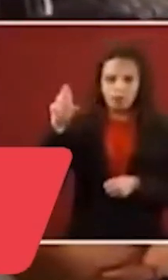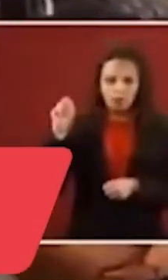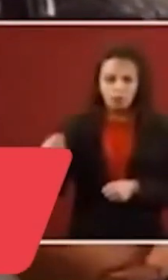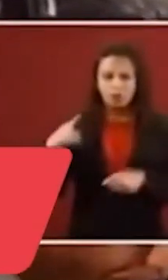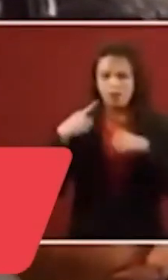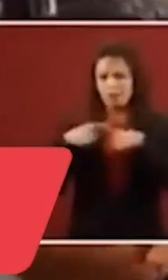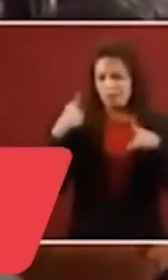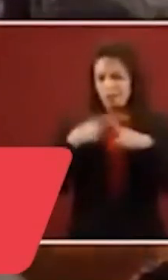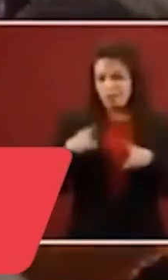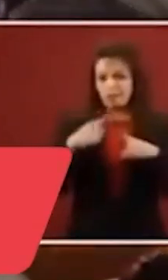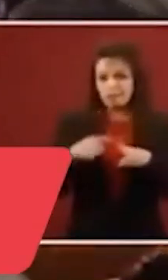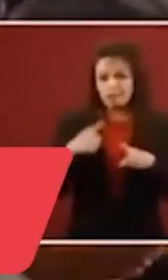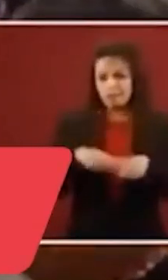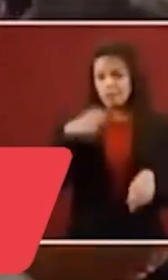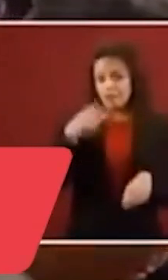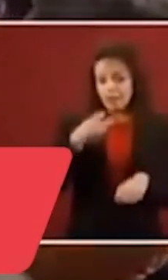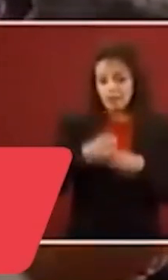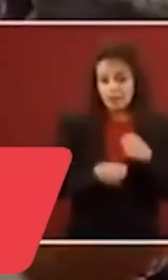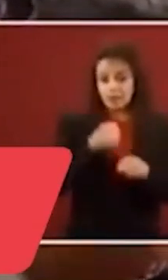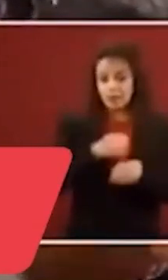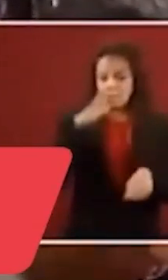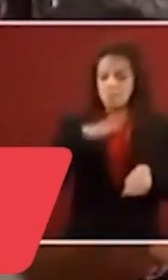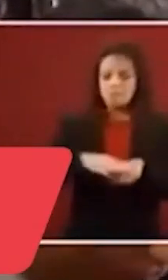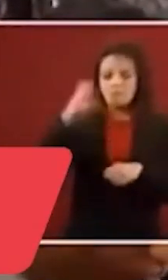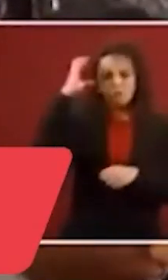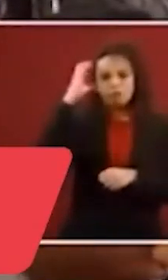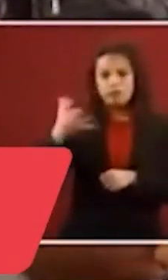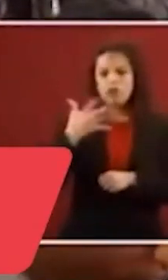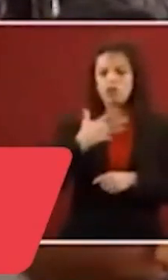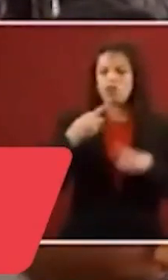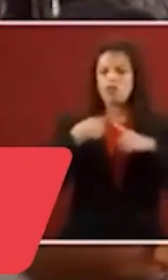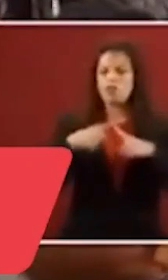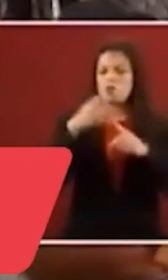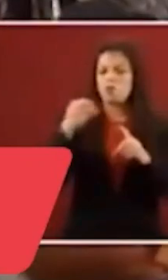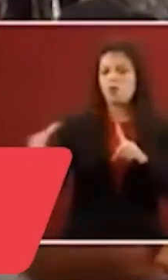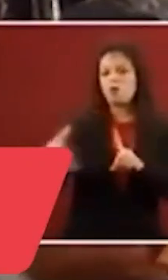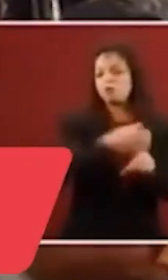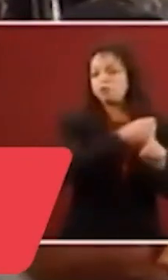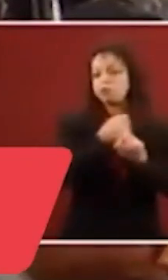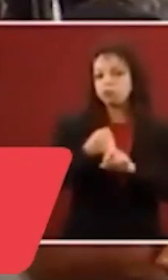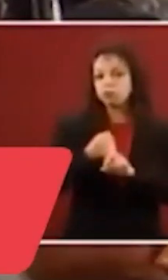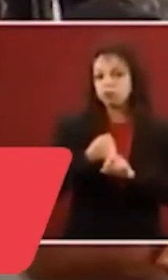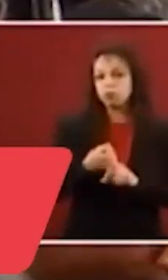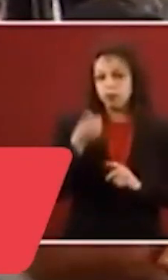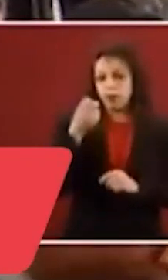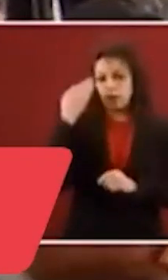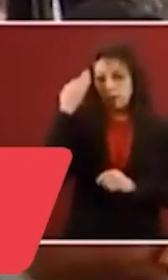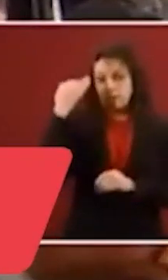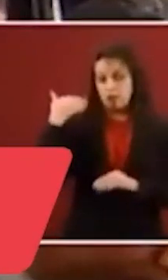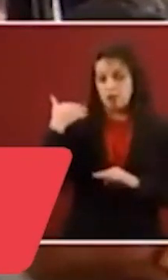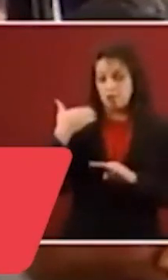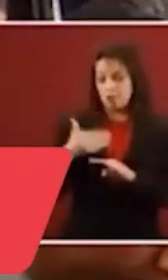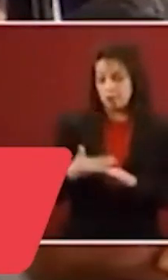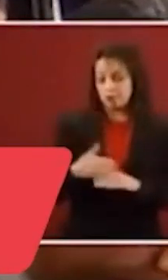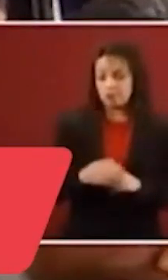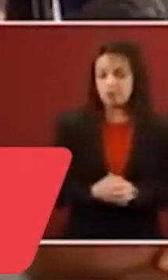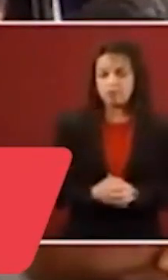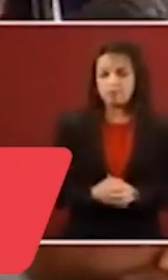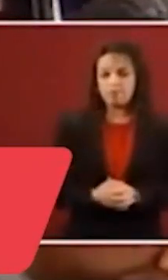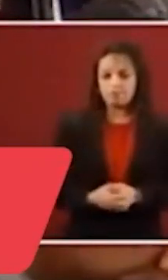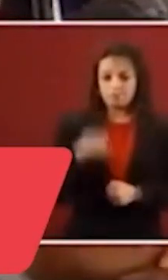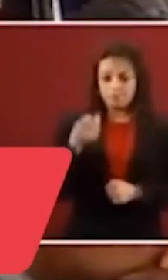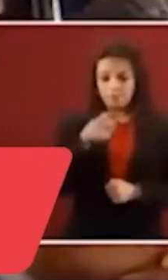supuesto, yo le sugeriría, pero yo sé que no lo va a hacer, de tomarse el quehacer. de Lenin y de leer lo